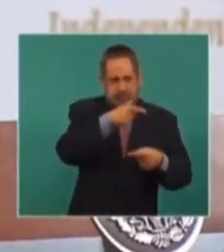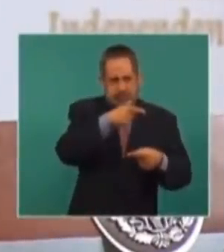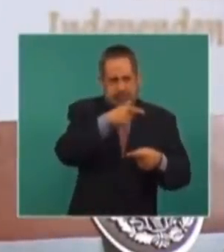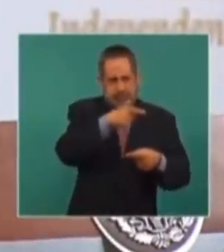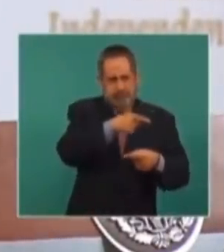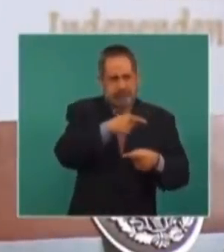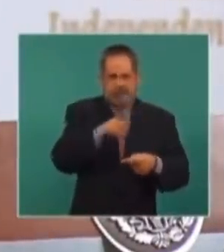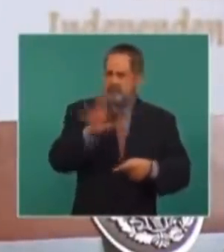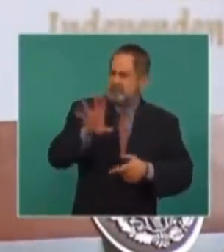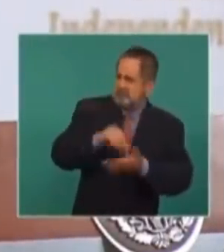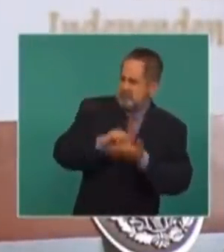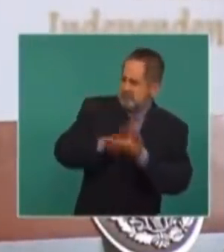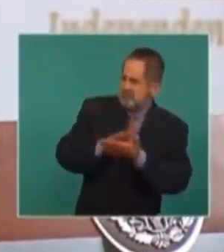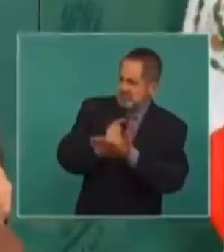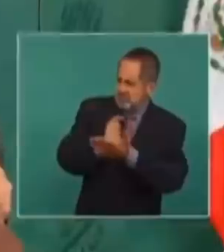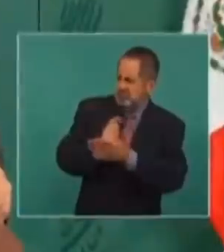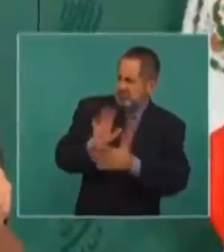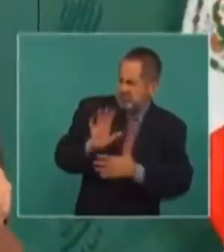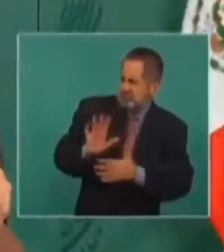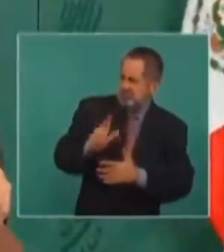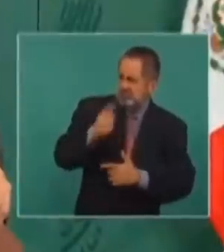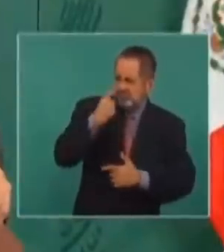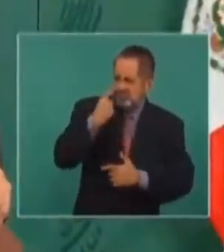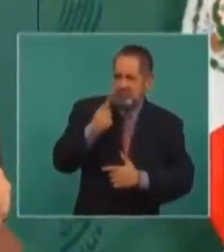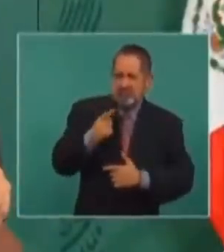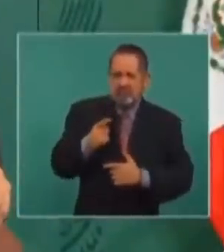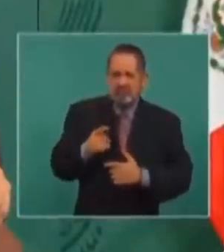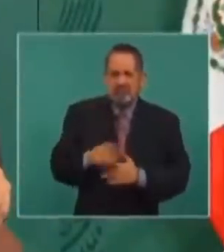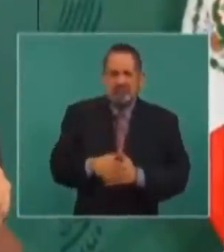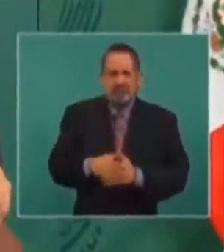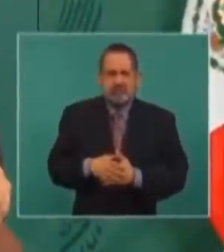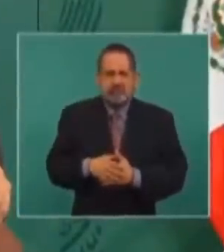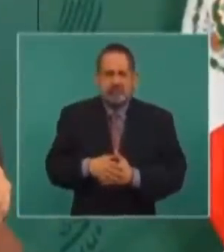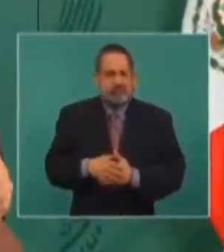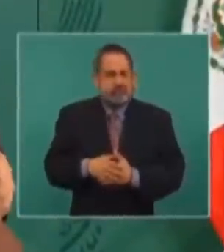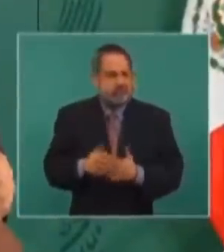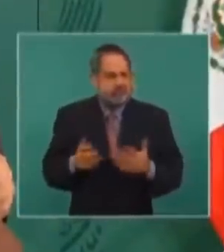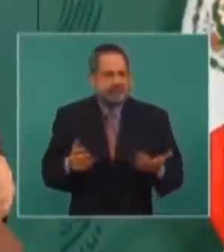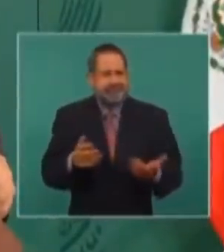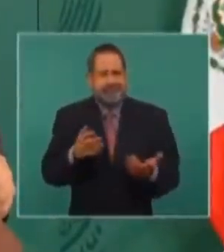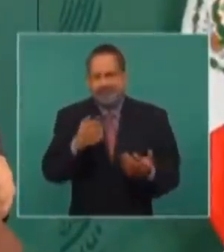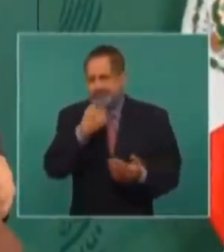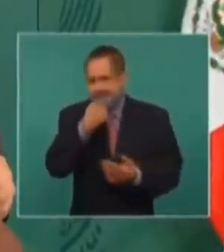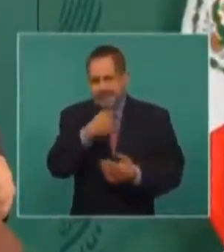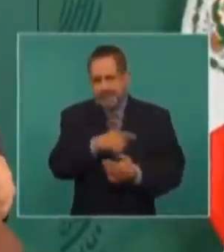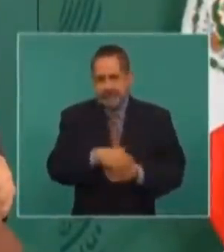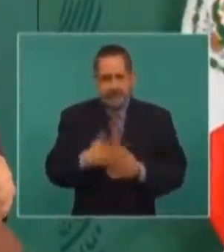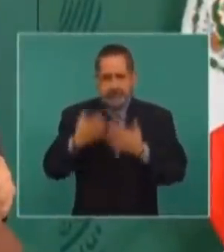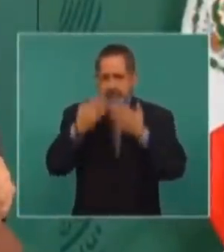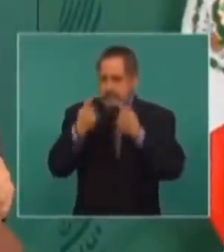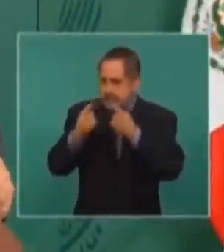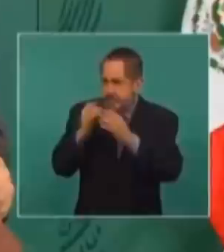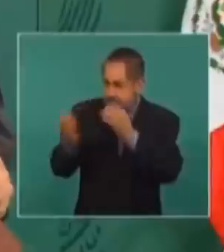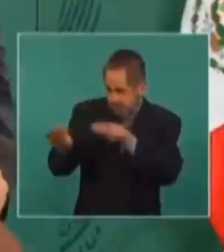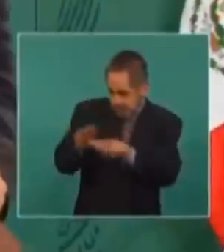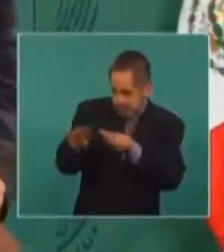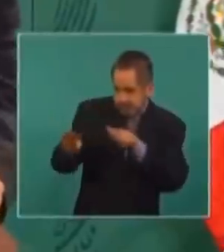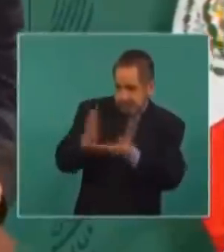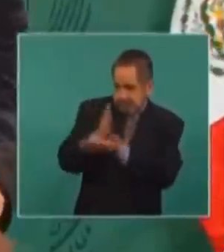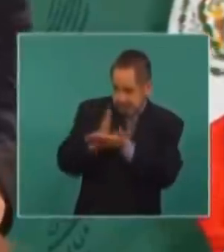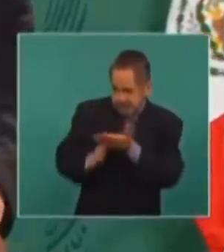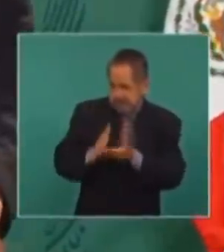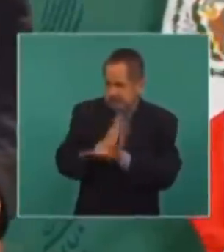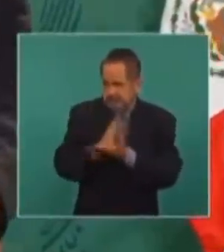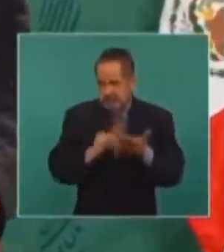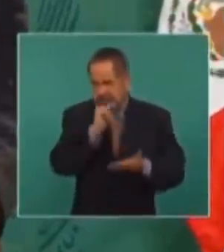amenaza y dice como no negociación nudos partidas de